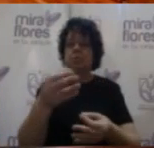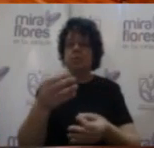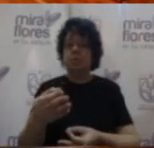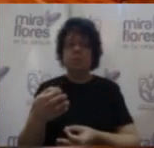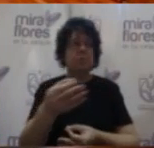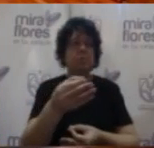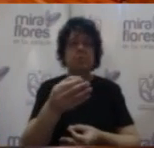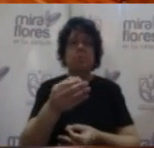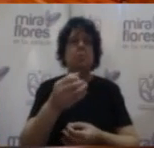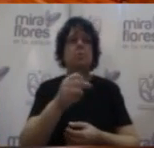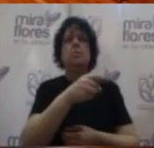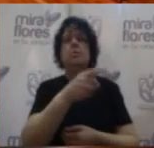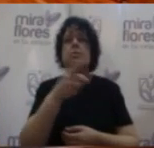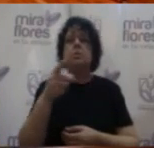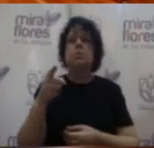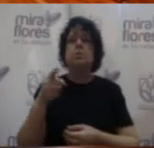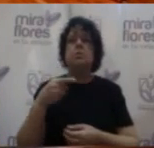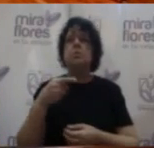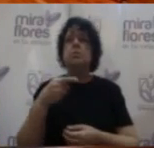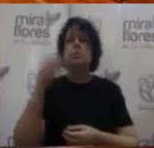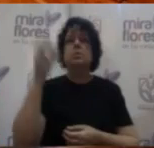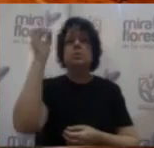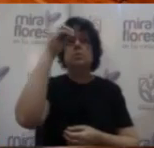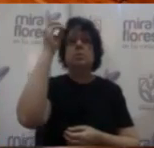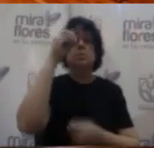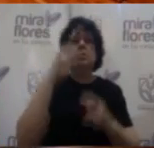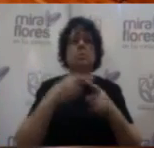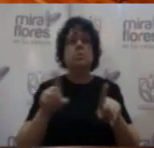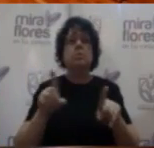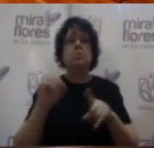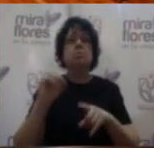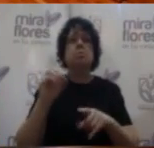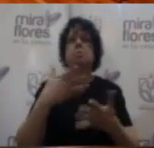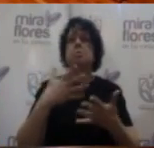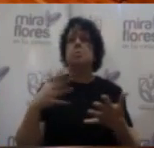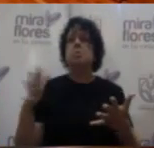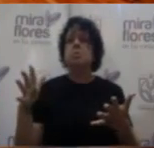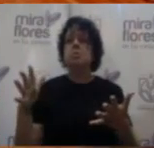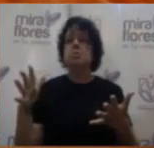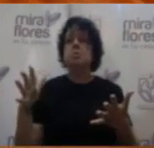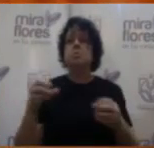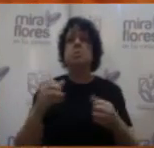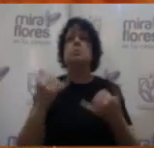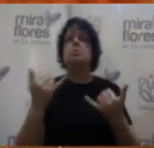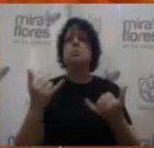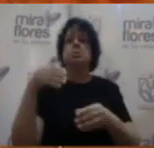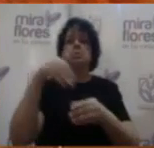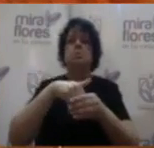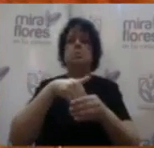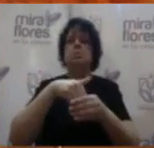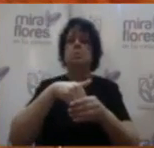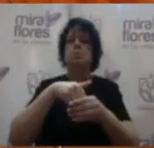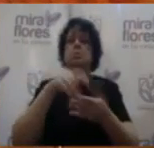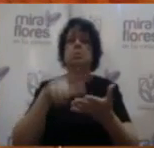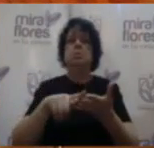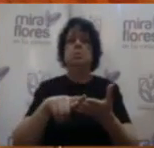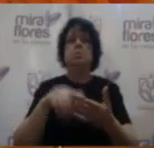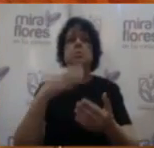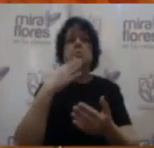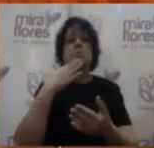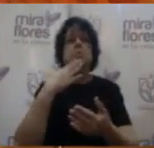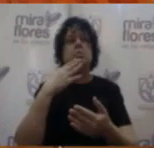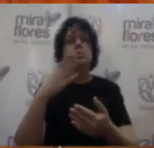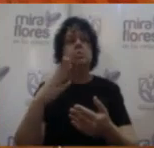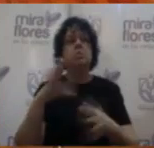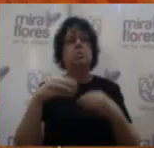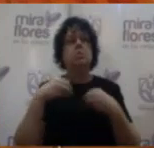tuviese alguna observación Si no tenemos observaciones procedemos al voto a aquellos miembros del Consejo que estén a favor de aprobar